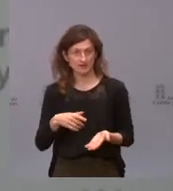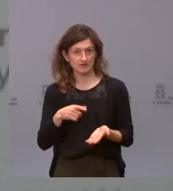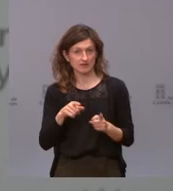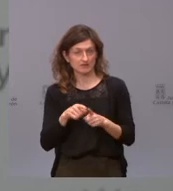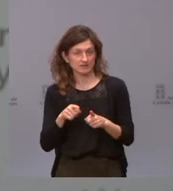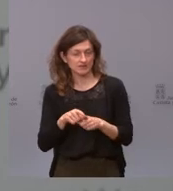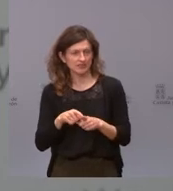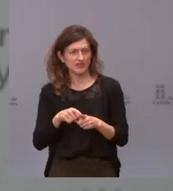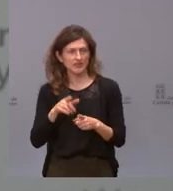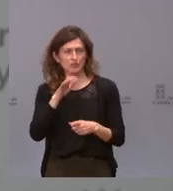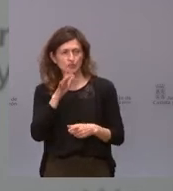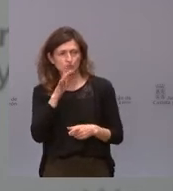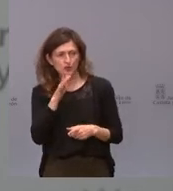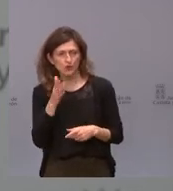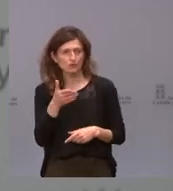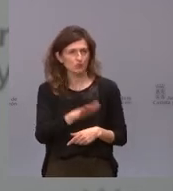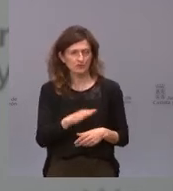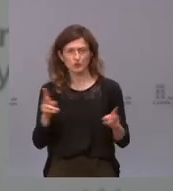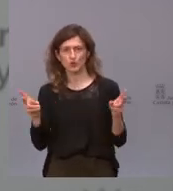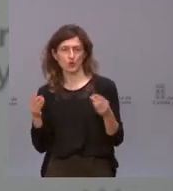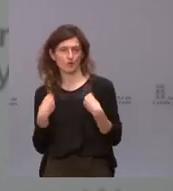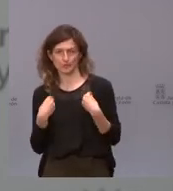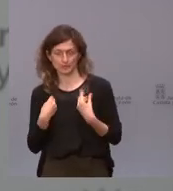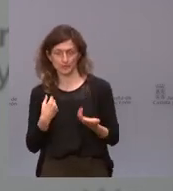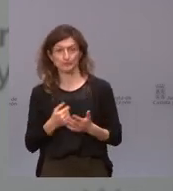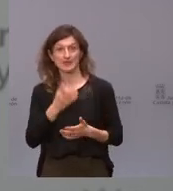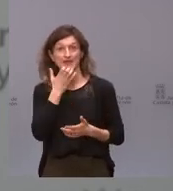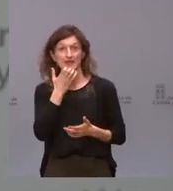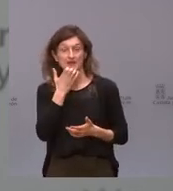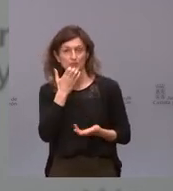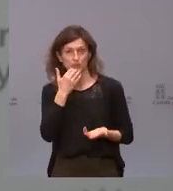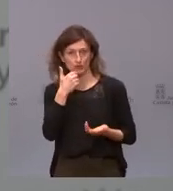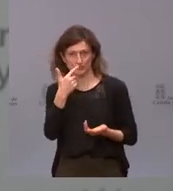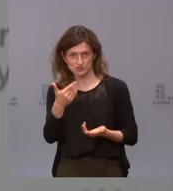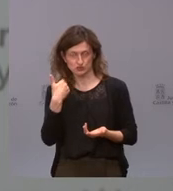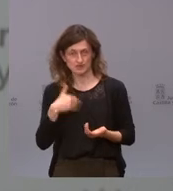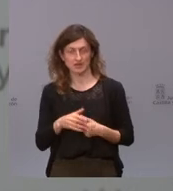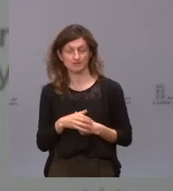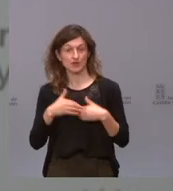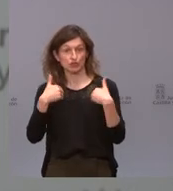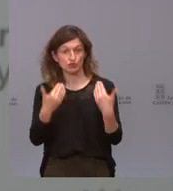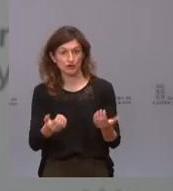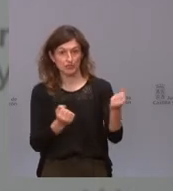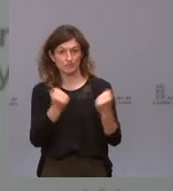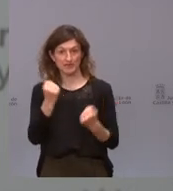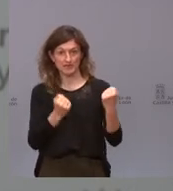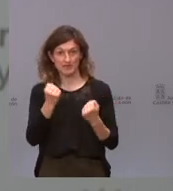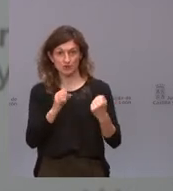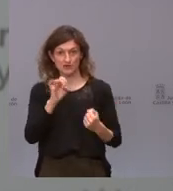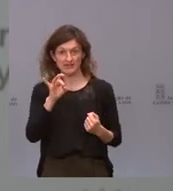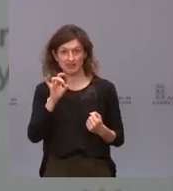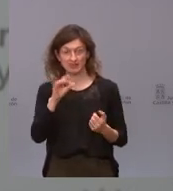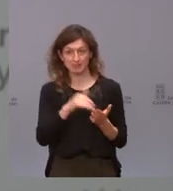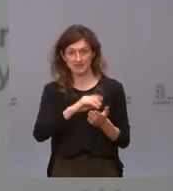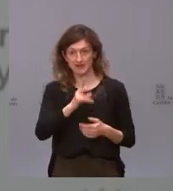intervivos y por tanto es verdad que pongo les ha puesto el ejemplo de la donación de un vehículo de 15 mil euros por